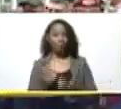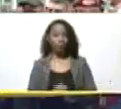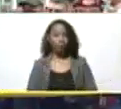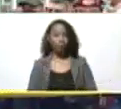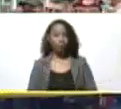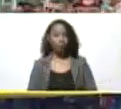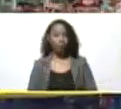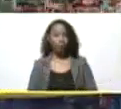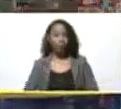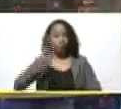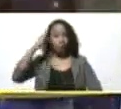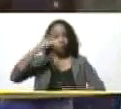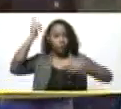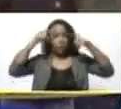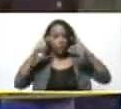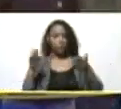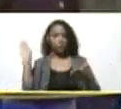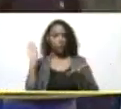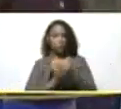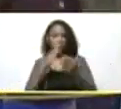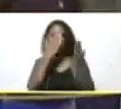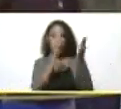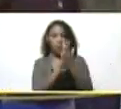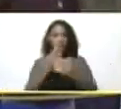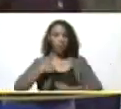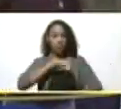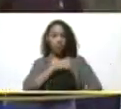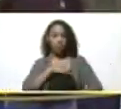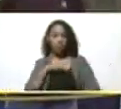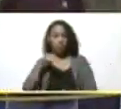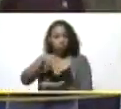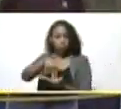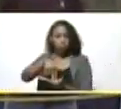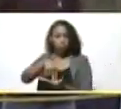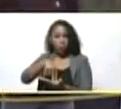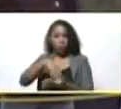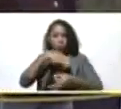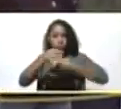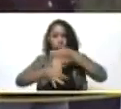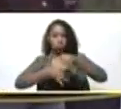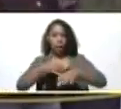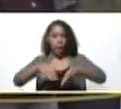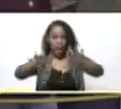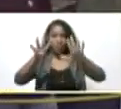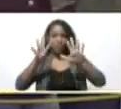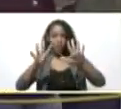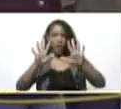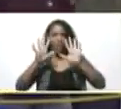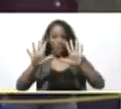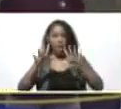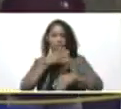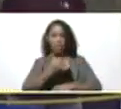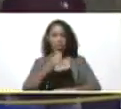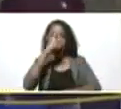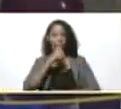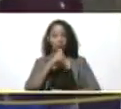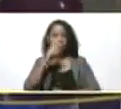Y el comandante Chávez se plantó frente a todos nosotros el 9 y 10 de diciembre del